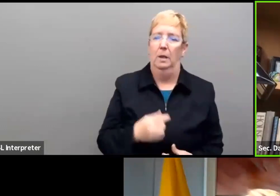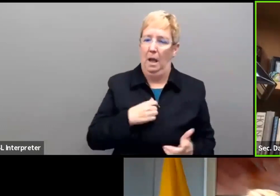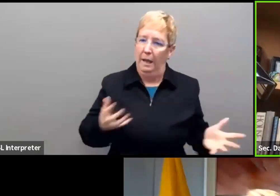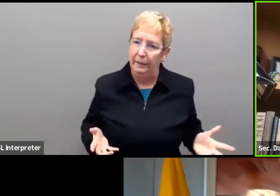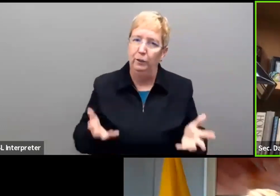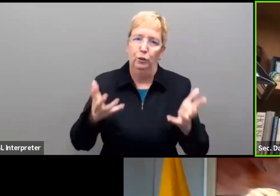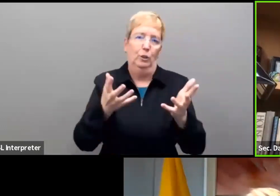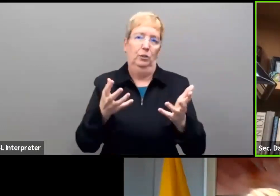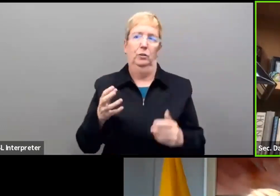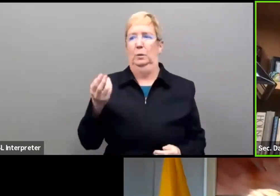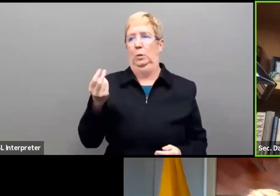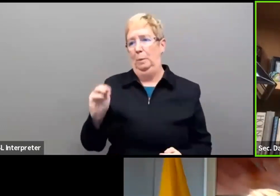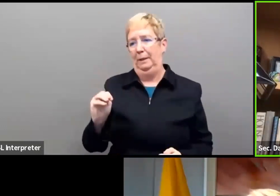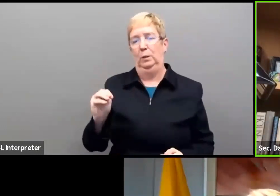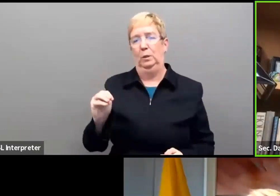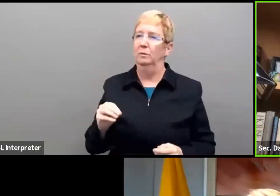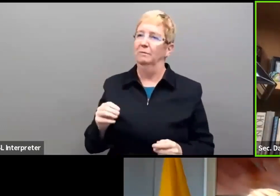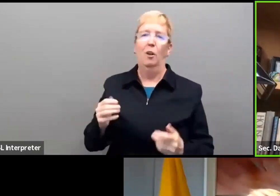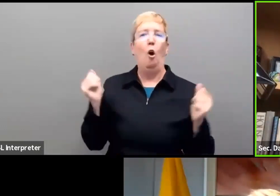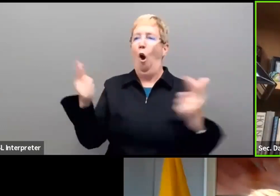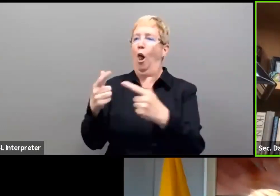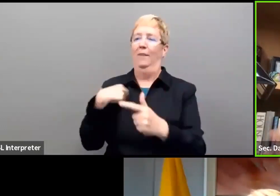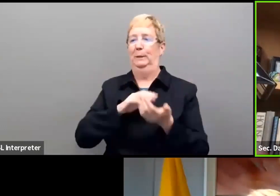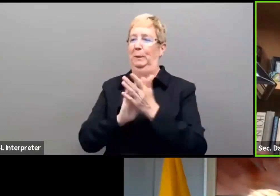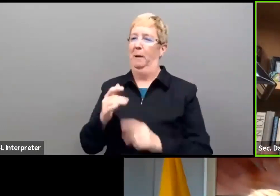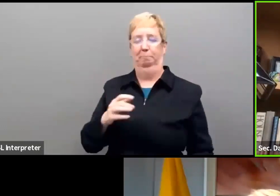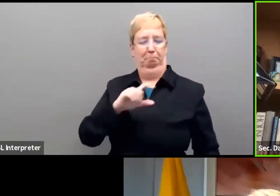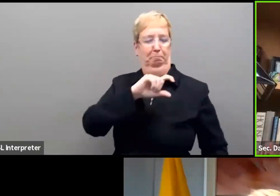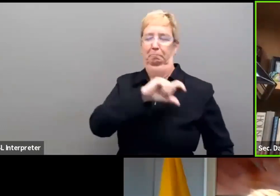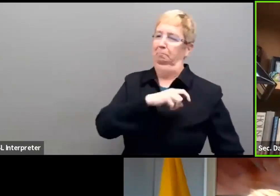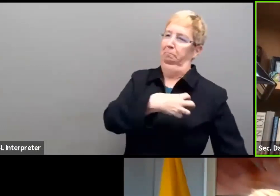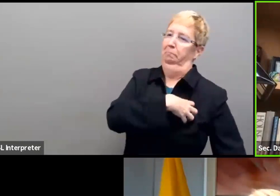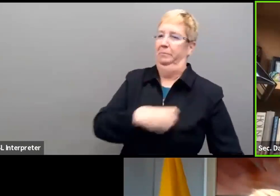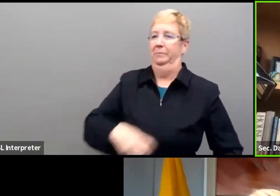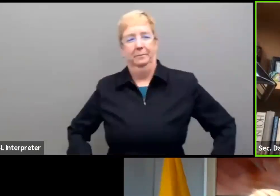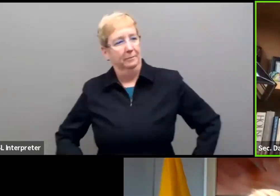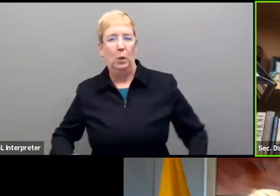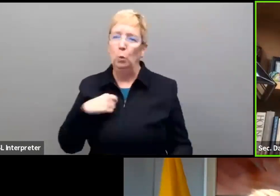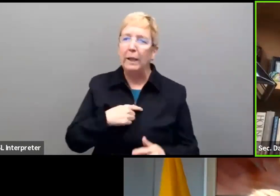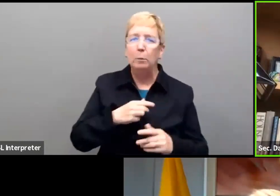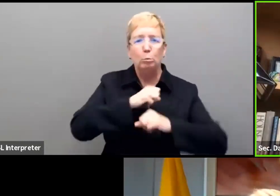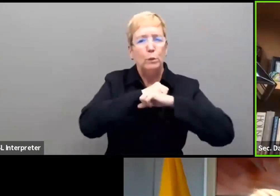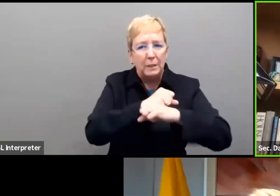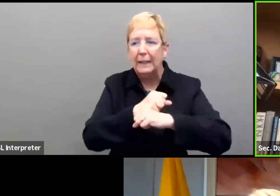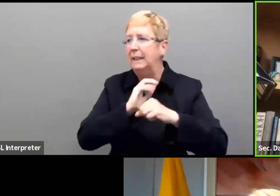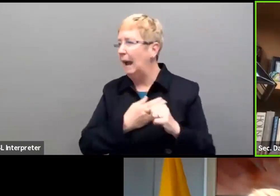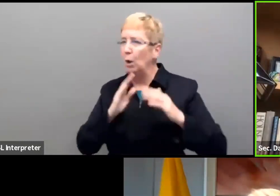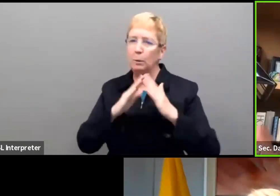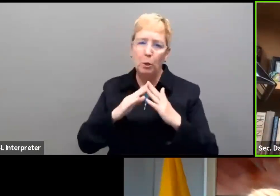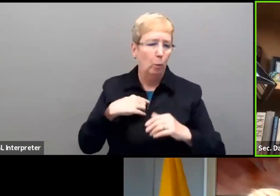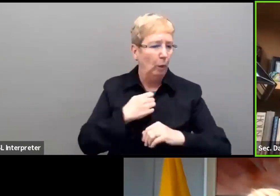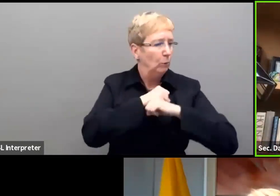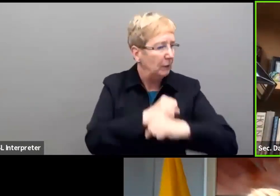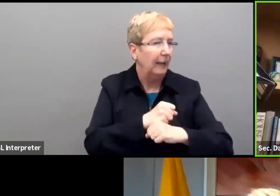modelar o realizar algunas pautas para las escuelas para adaptarnos a la variante Delta,